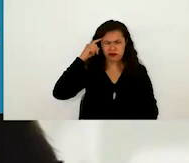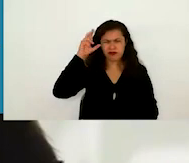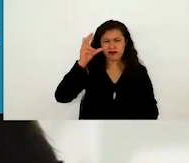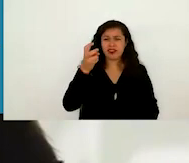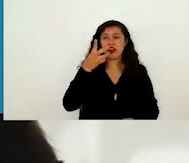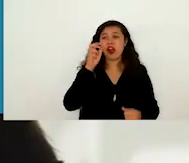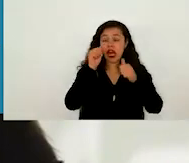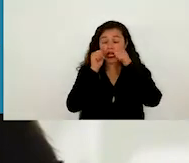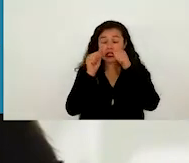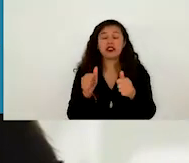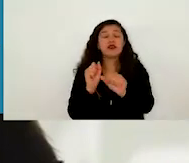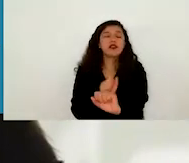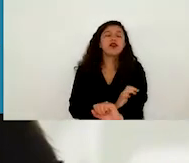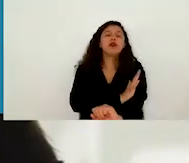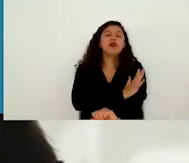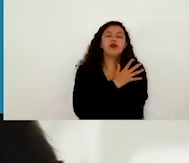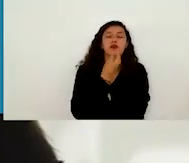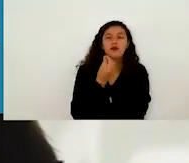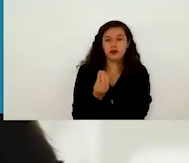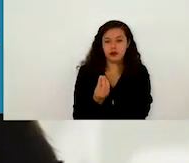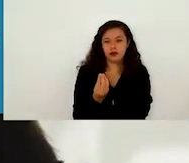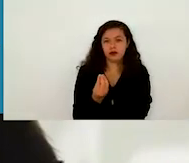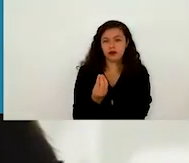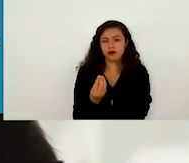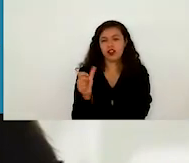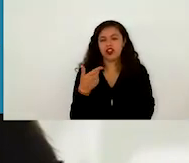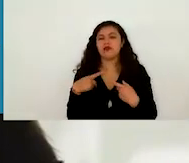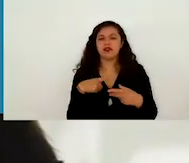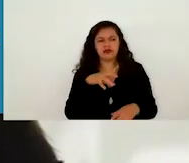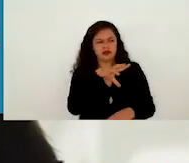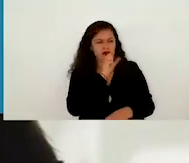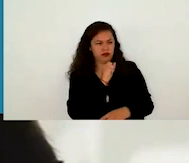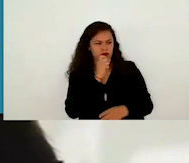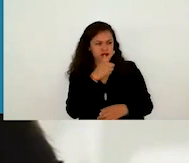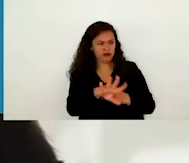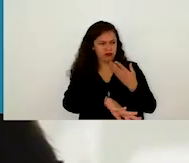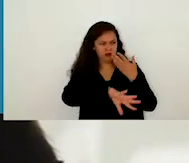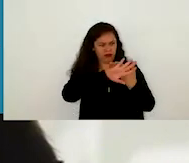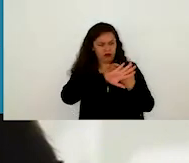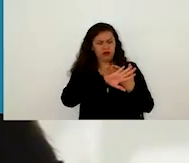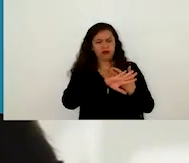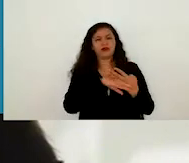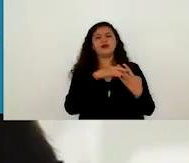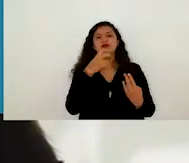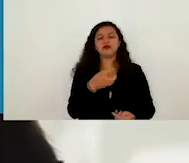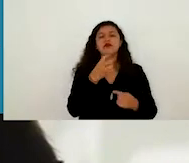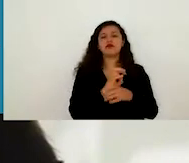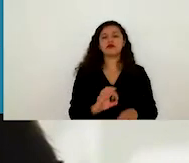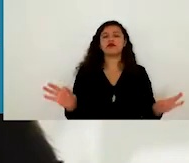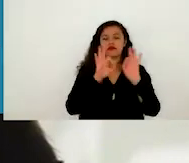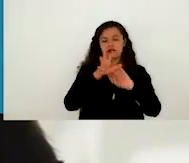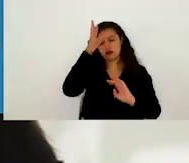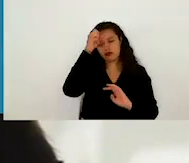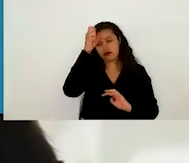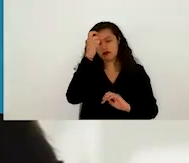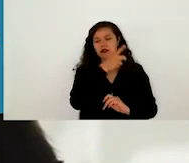mucha emoción en el otro lado de percibir como agresión tienen que aprender a manejar sus